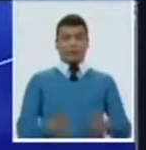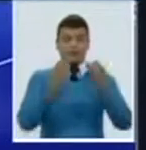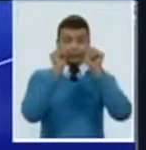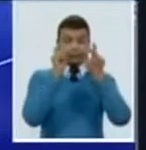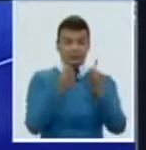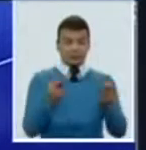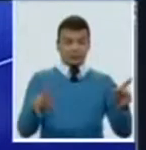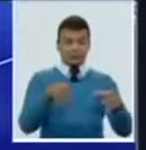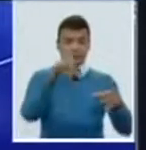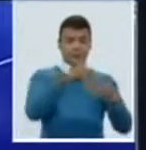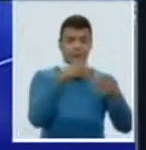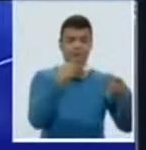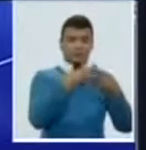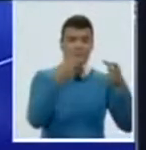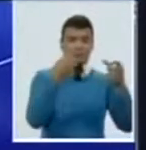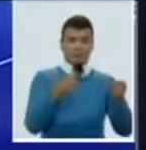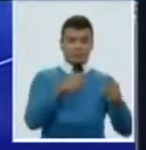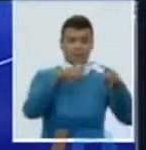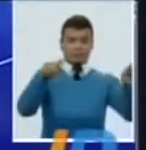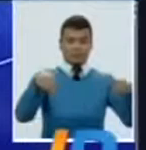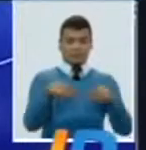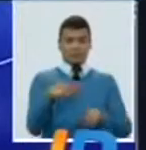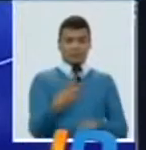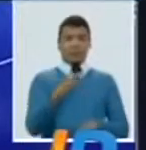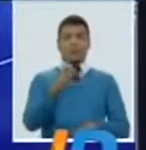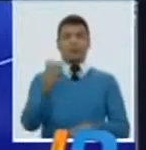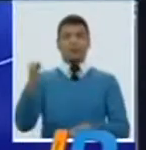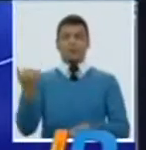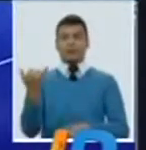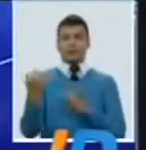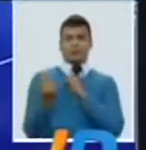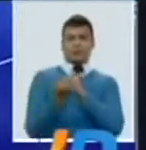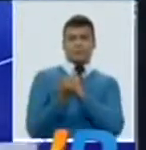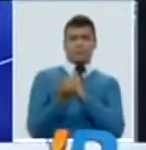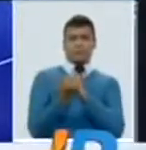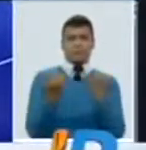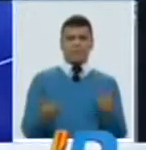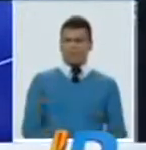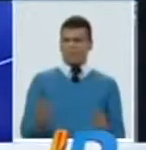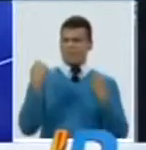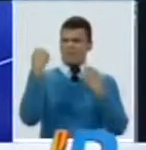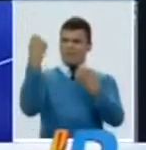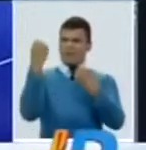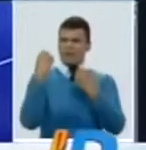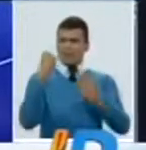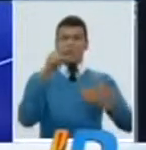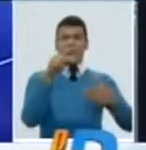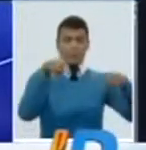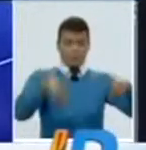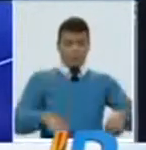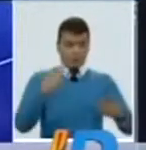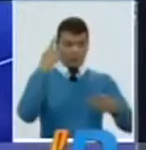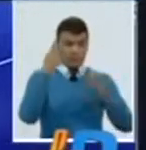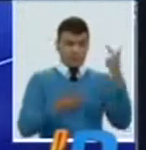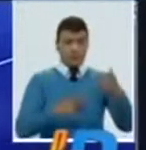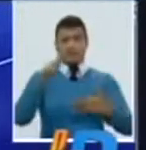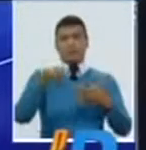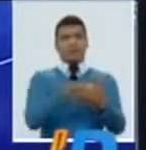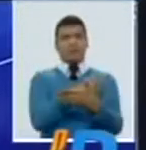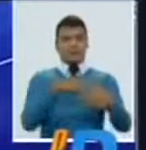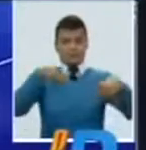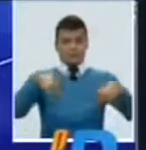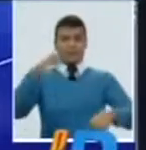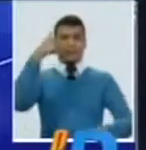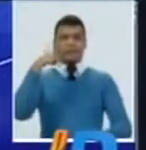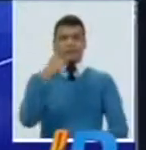Reclusos del patio 2 de la cárcel de máxima seguridad de Jamundí se encuentran amotinados a esta hora por la prohibición de las visitas hoy, el Día del Padre.